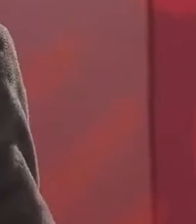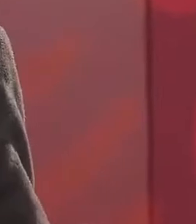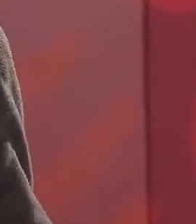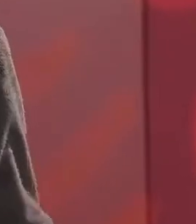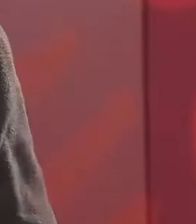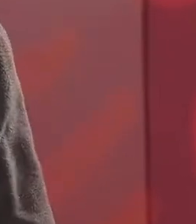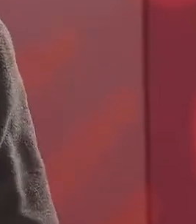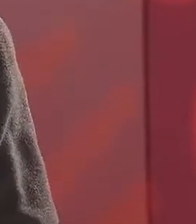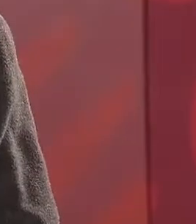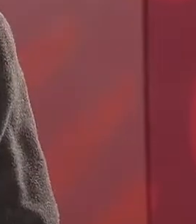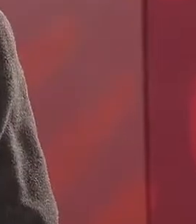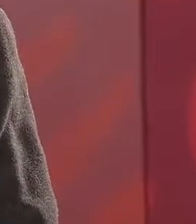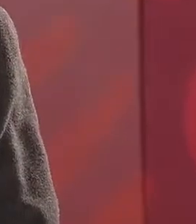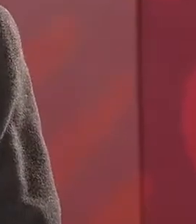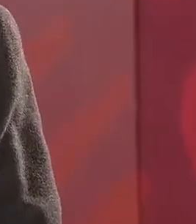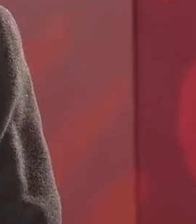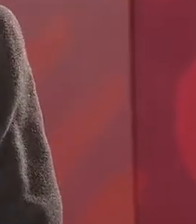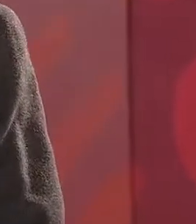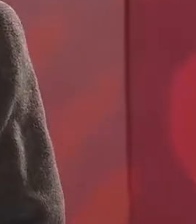que vuelvan